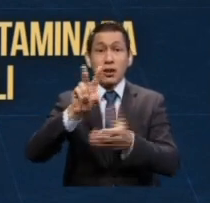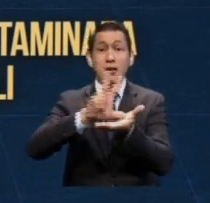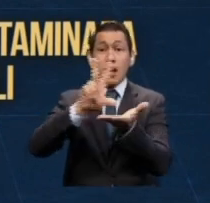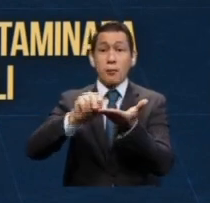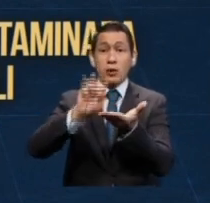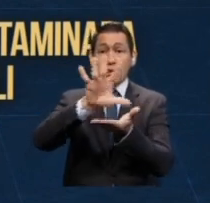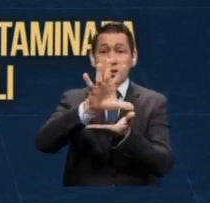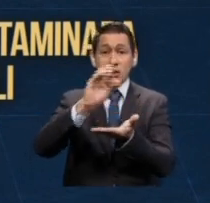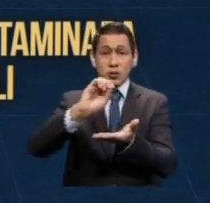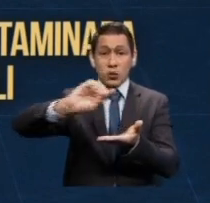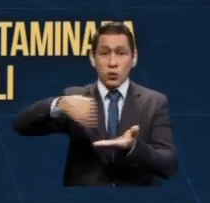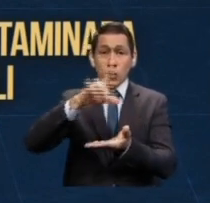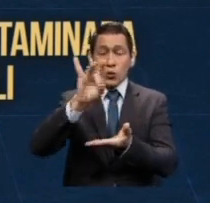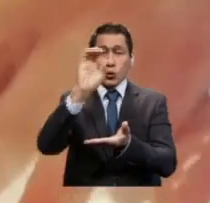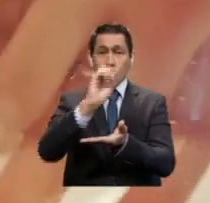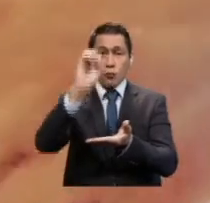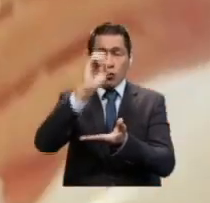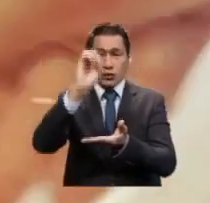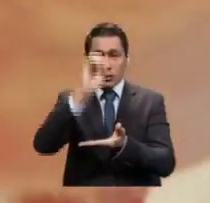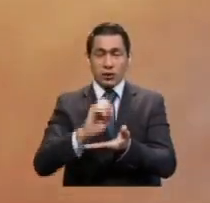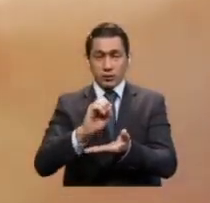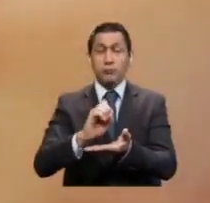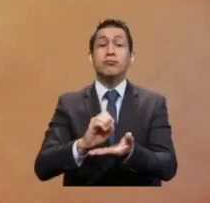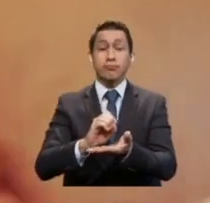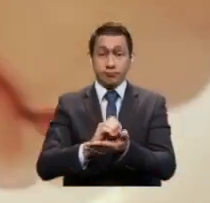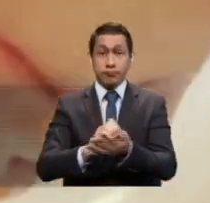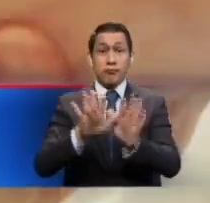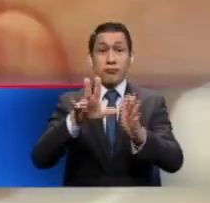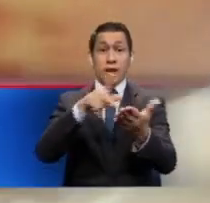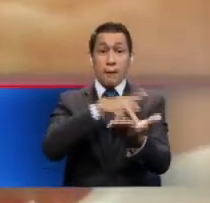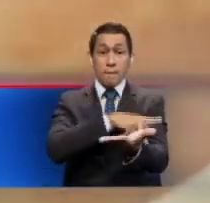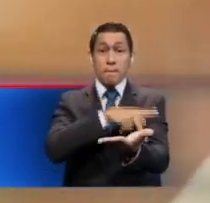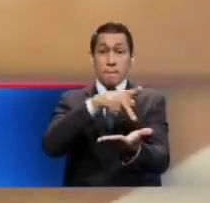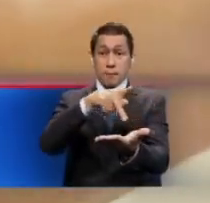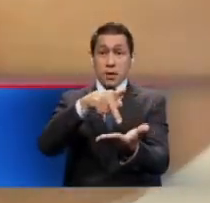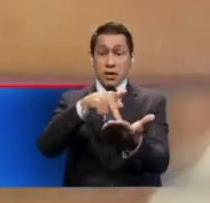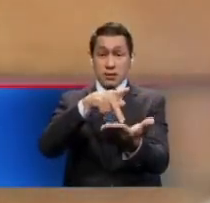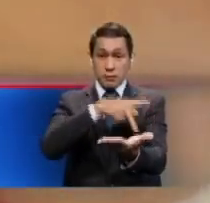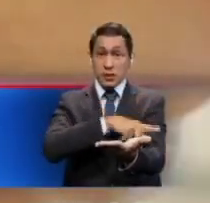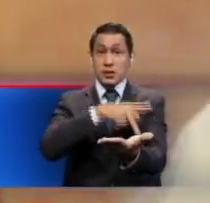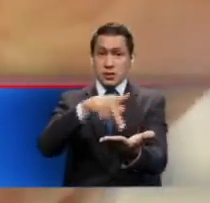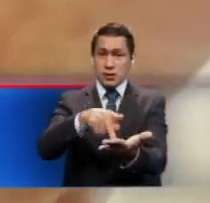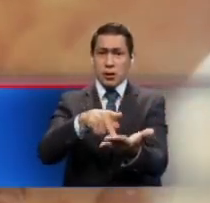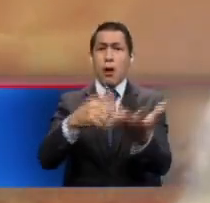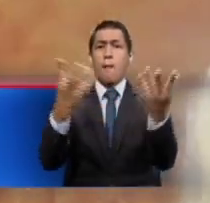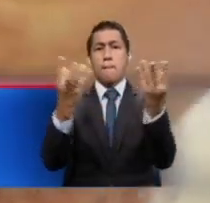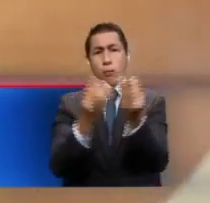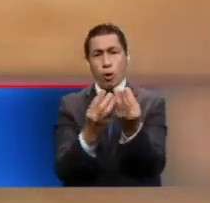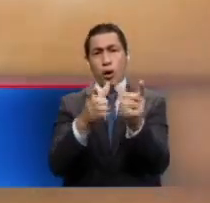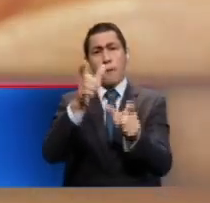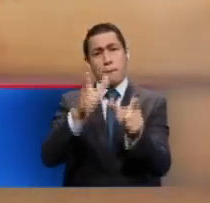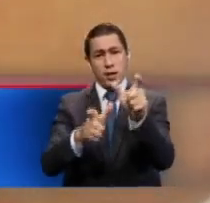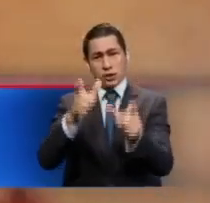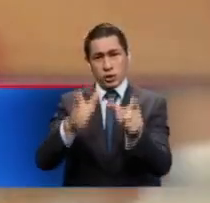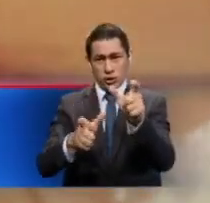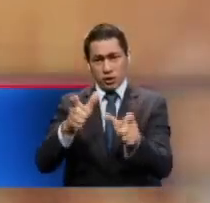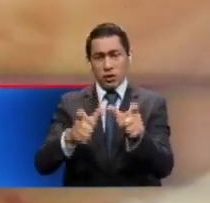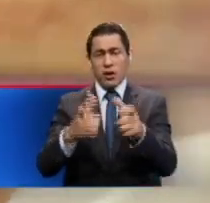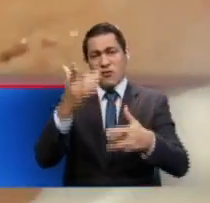un 50.8%. Por otro lado, Pichincha es la provincia con menor presencia de esta bacteria, con